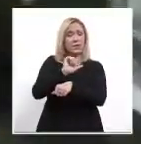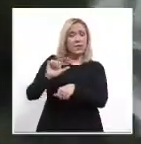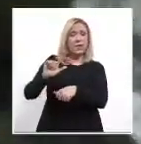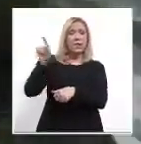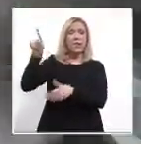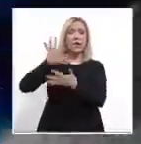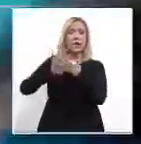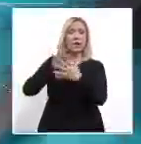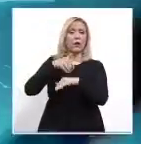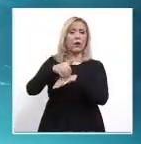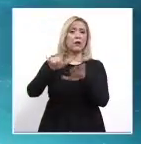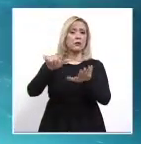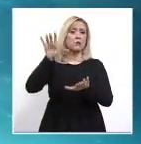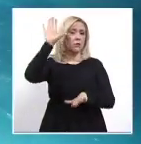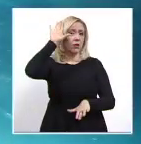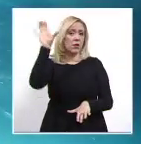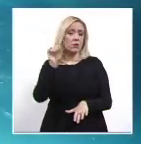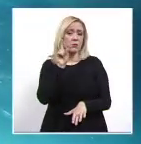16.